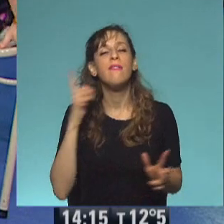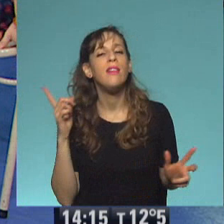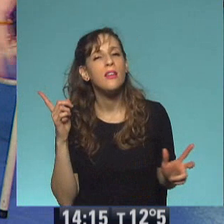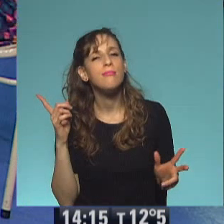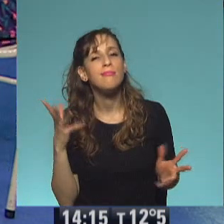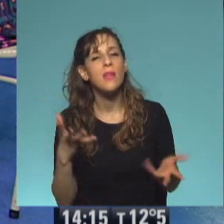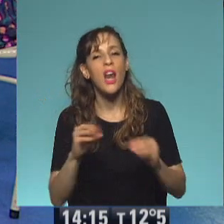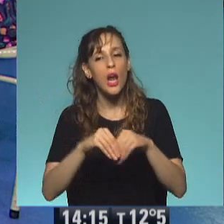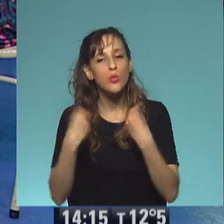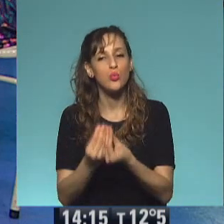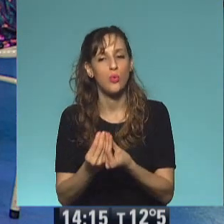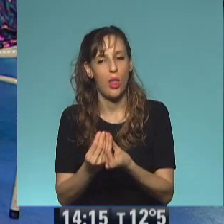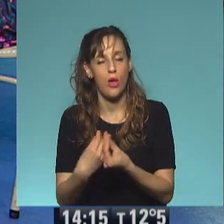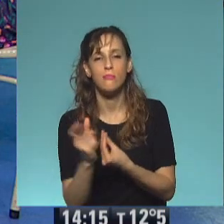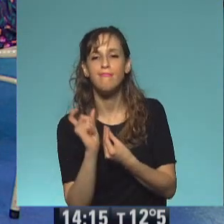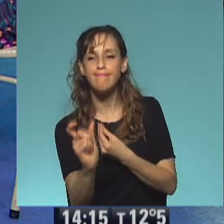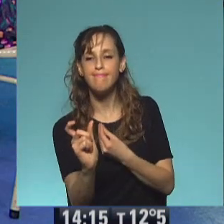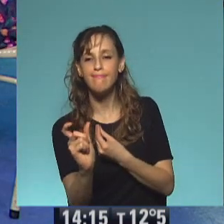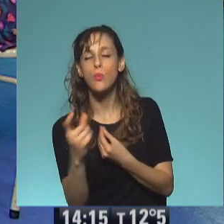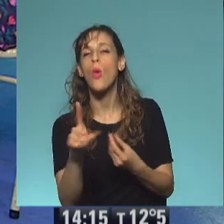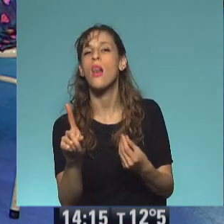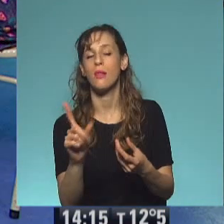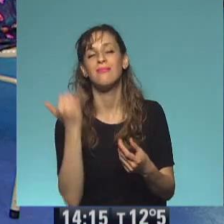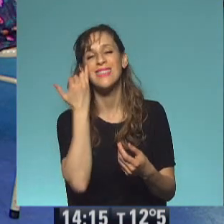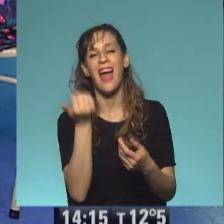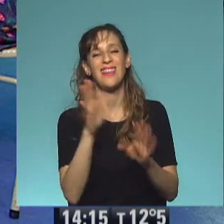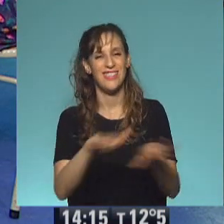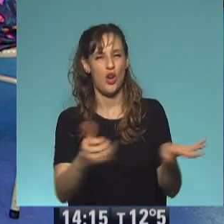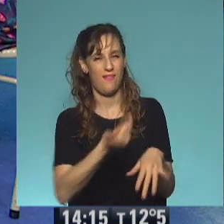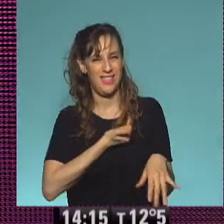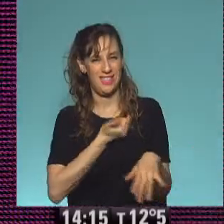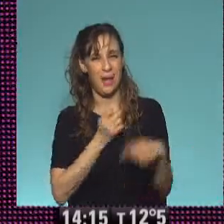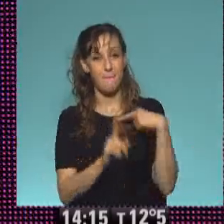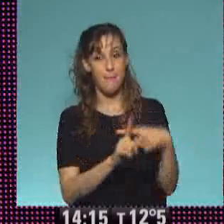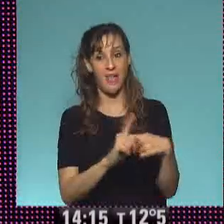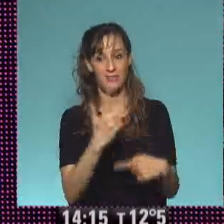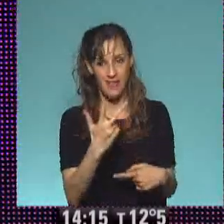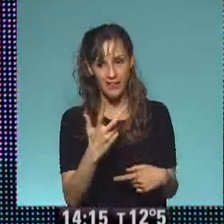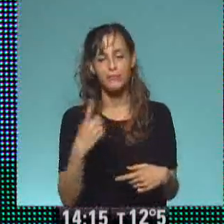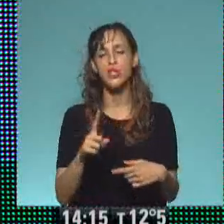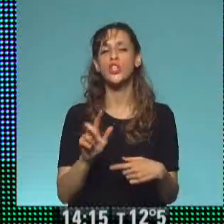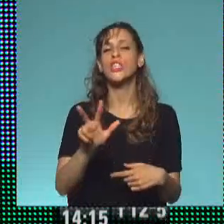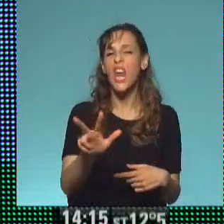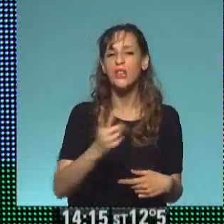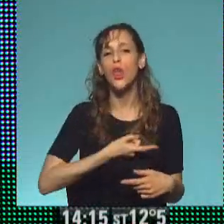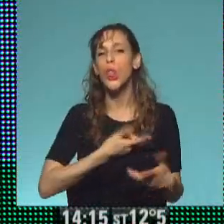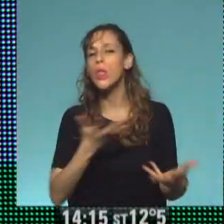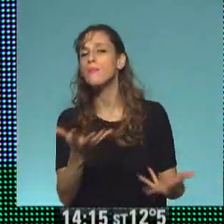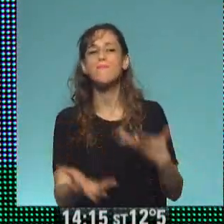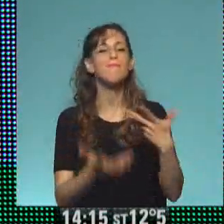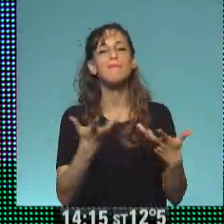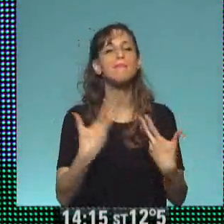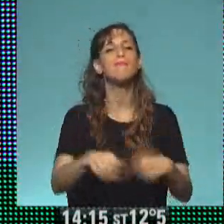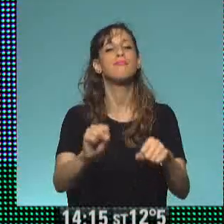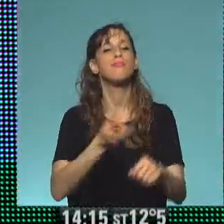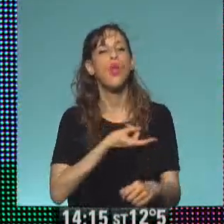dónde está el resultado. Los chicos ya nos dijeron que el resultado era 3. Sí, sí. Sabemos. ¿Dónde aparece ese 3 en estas distintas maneras de resolver?